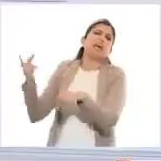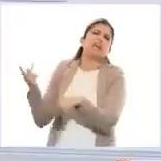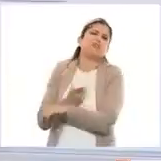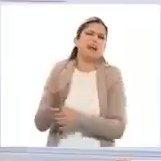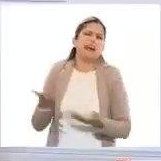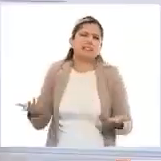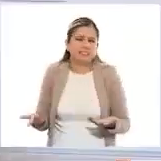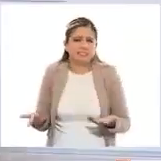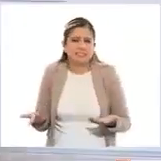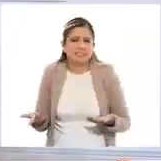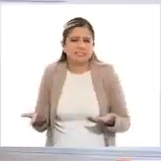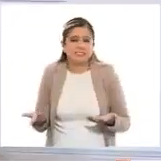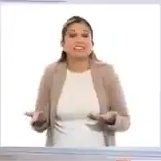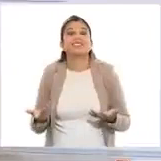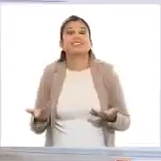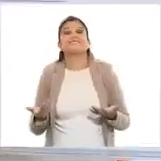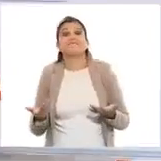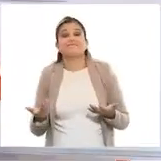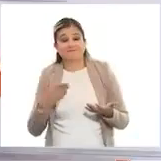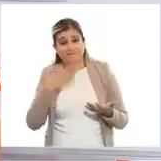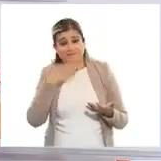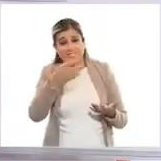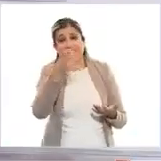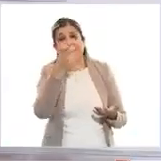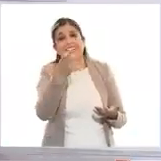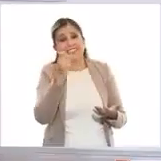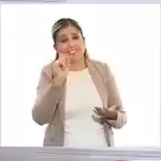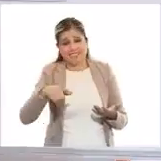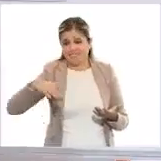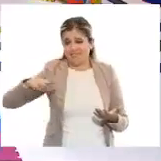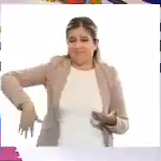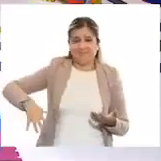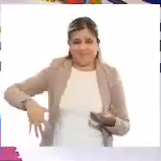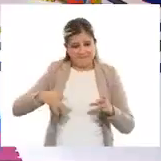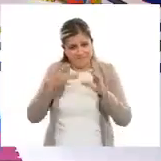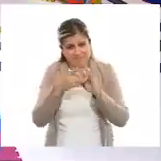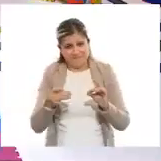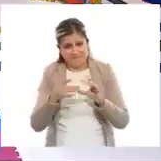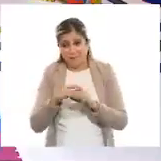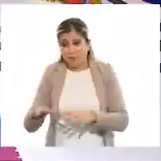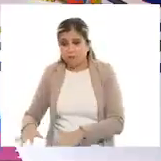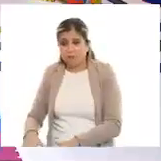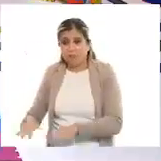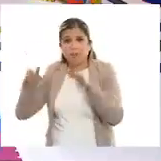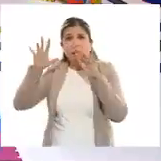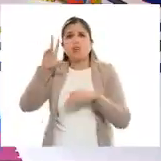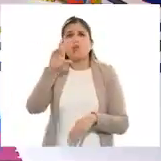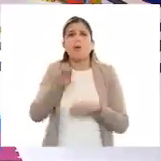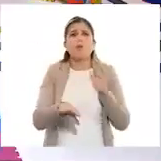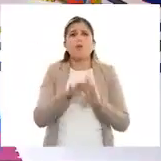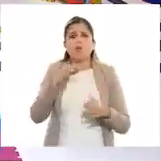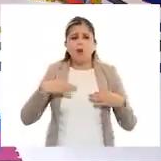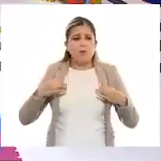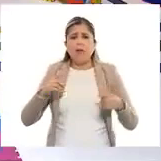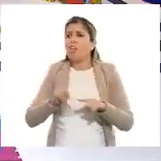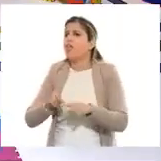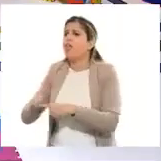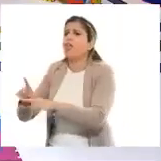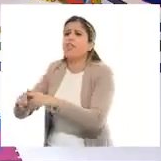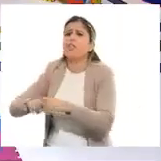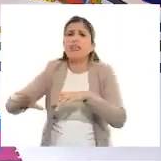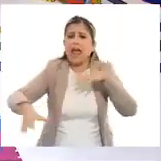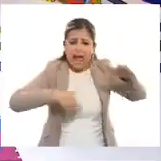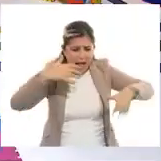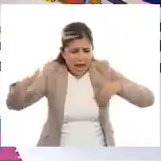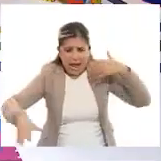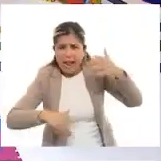crees? Muy bien, por supuesto, lo que dijimos hace rato. No podría encontrar dónde está la ropa y no sabría ni siquiera cuál